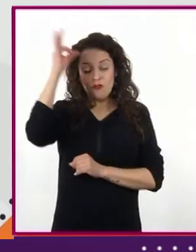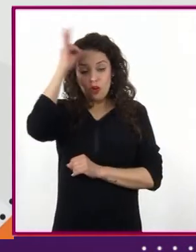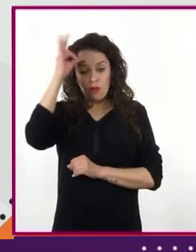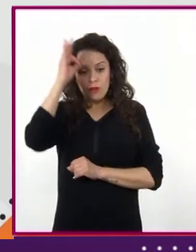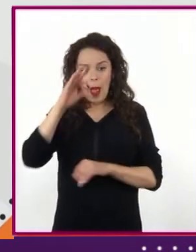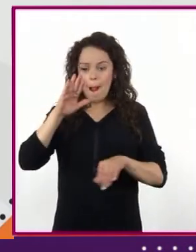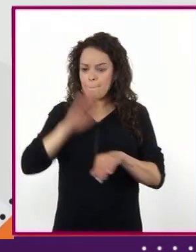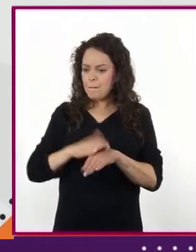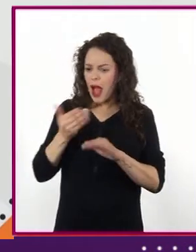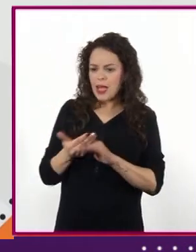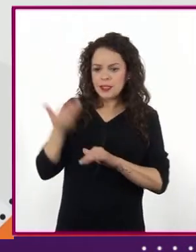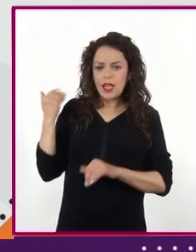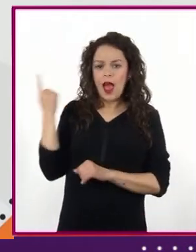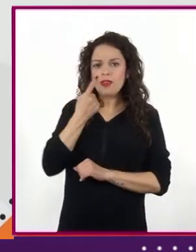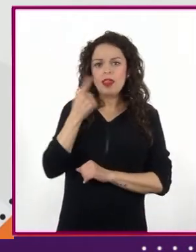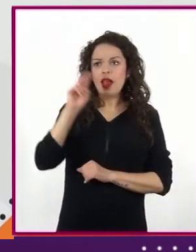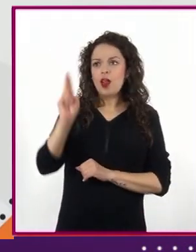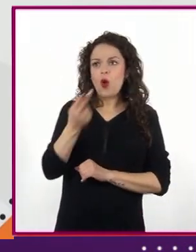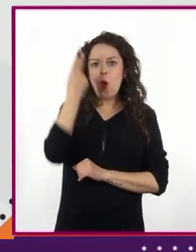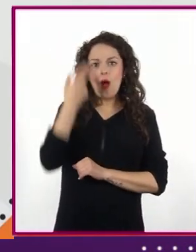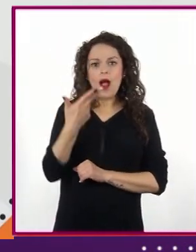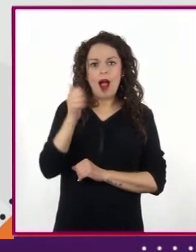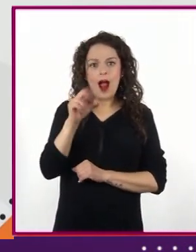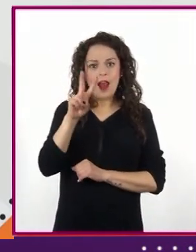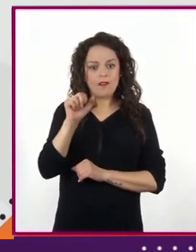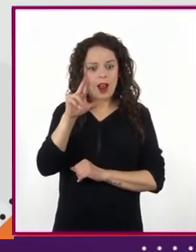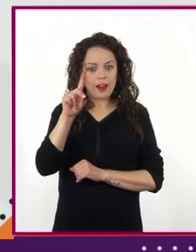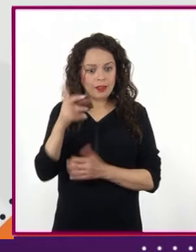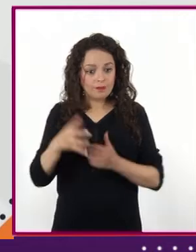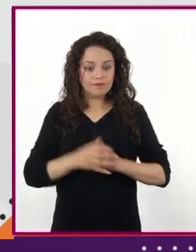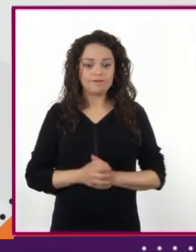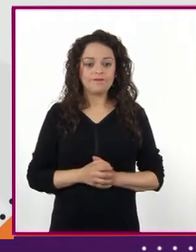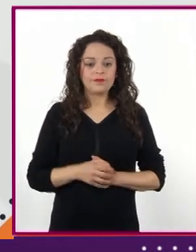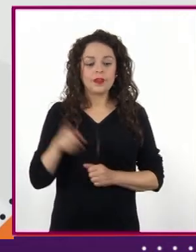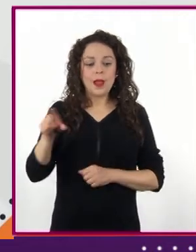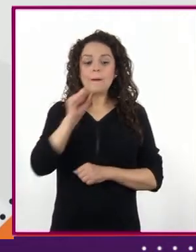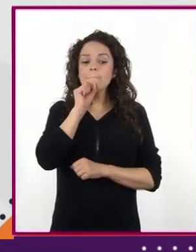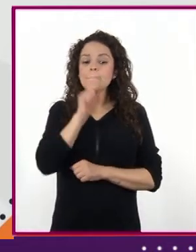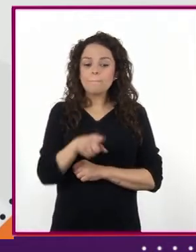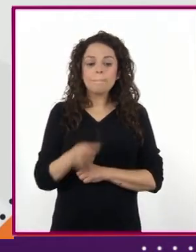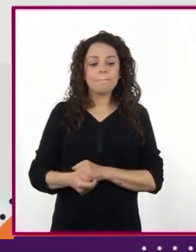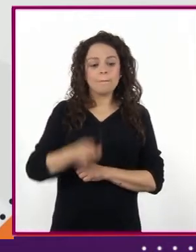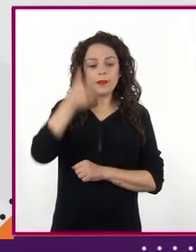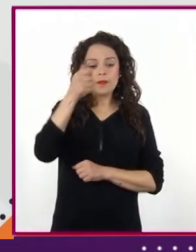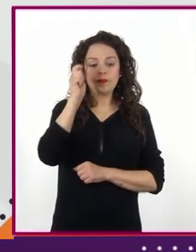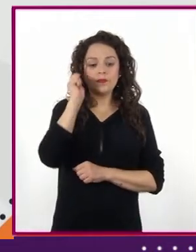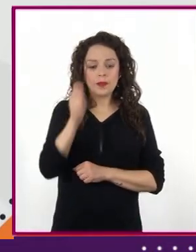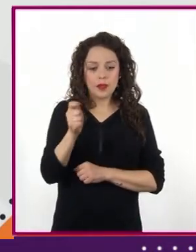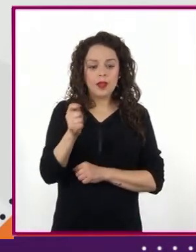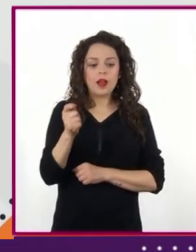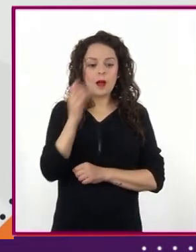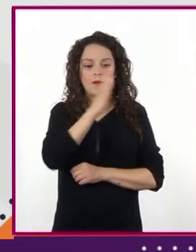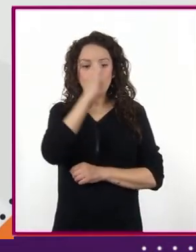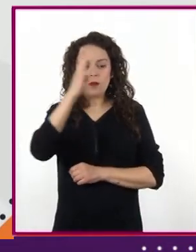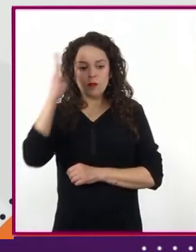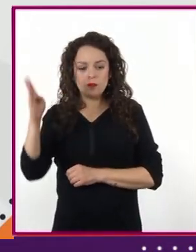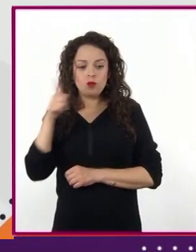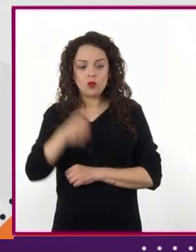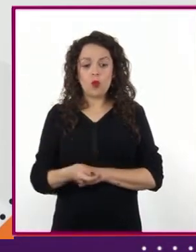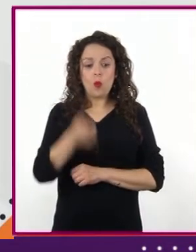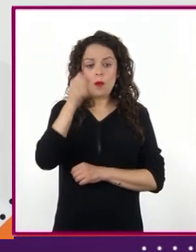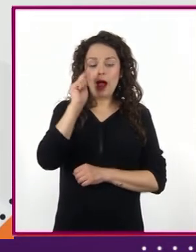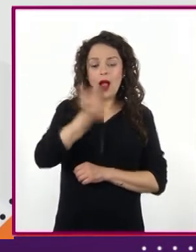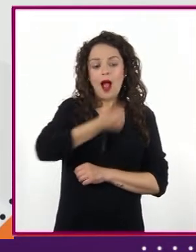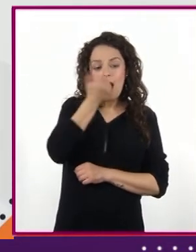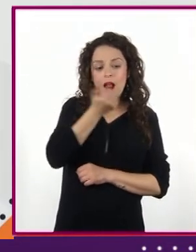el primer fundador de la primera biblioteca en América y tuvo como alumno a un descendiente de Calzonsi,